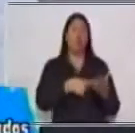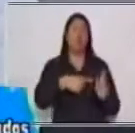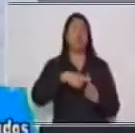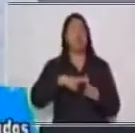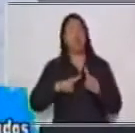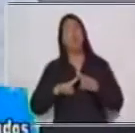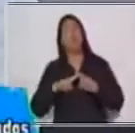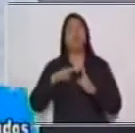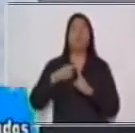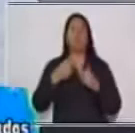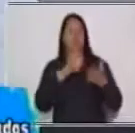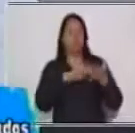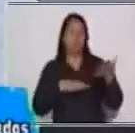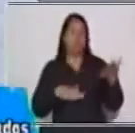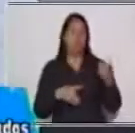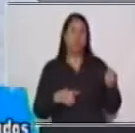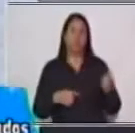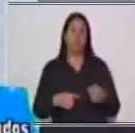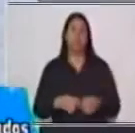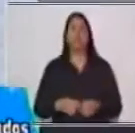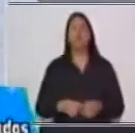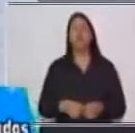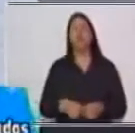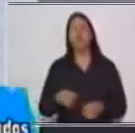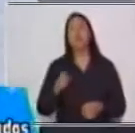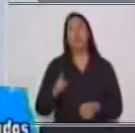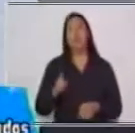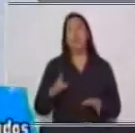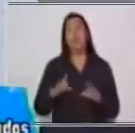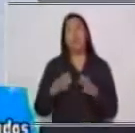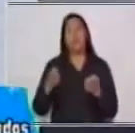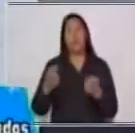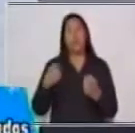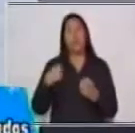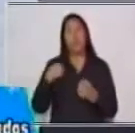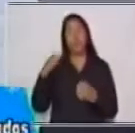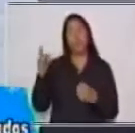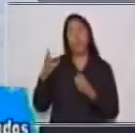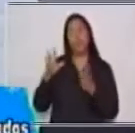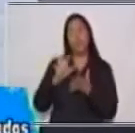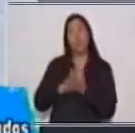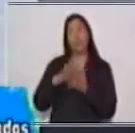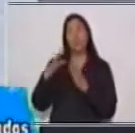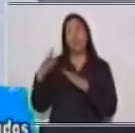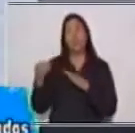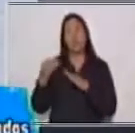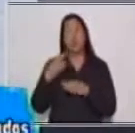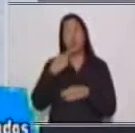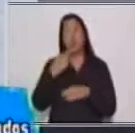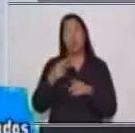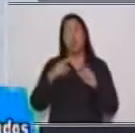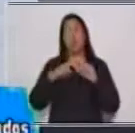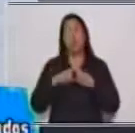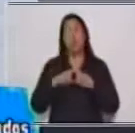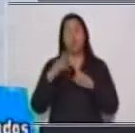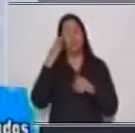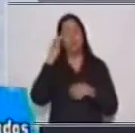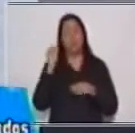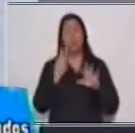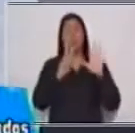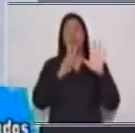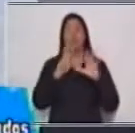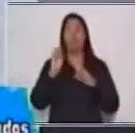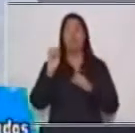Voy a copiar el resultado de la multiplicación porque dice 70.2 más